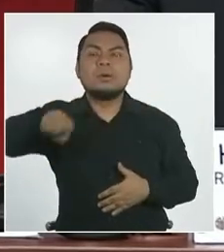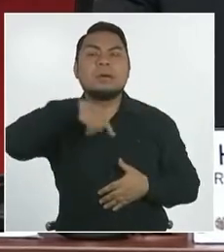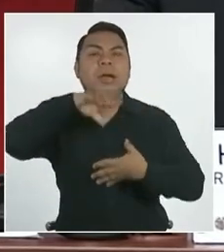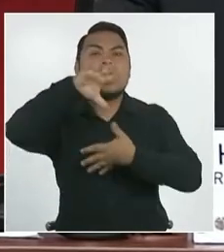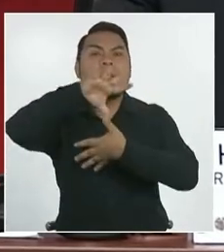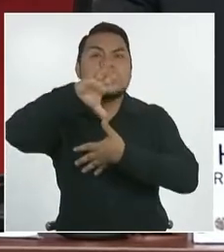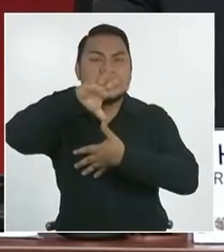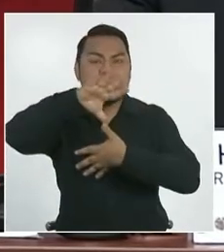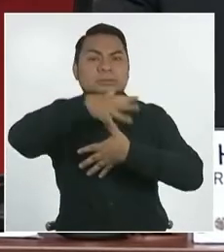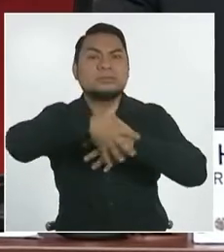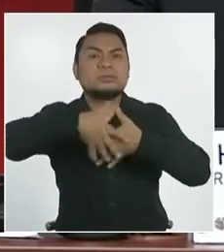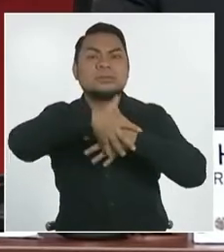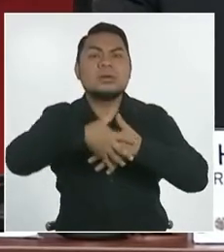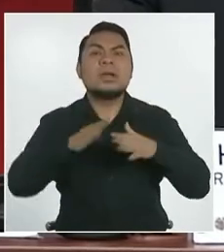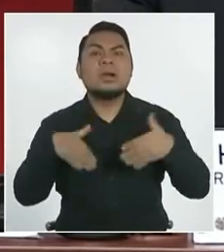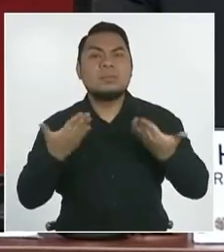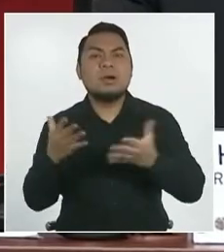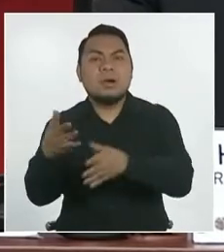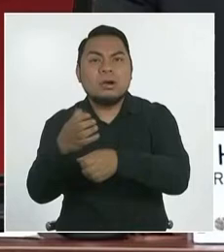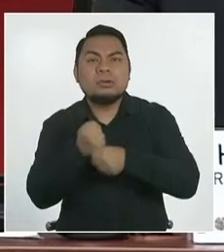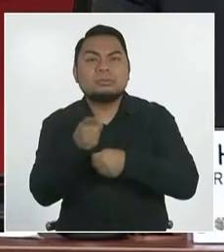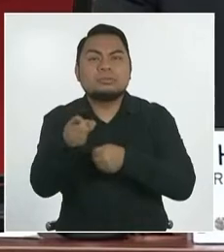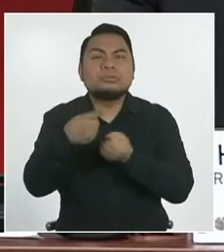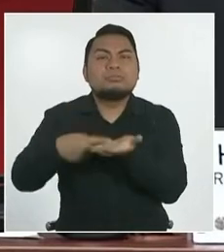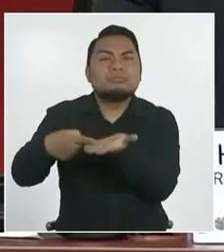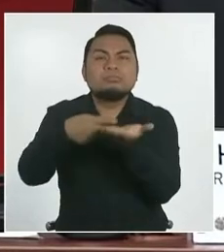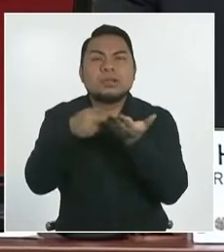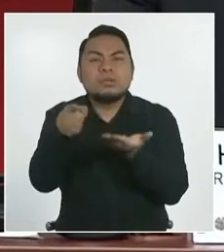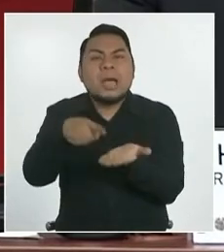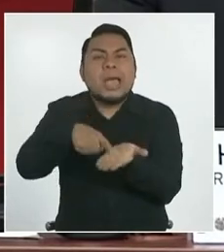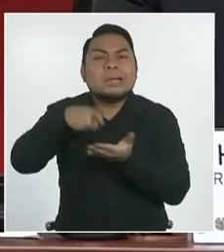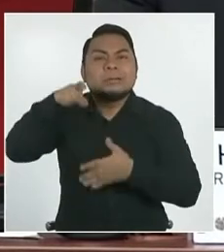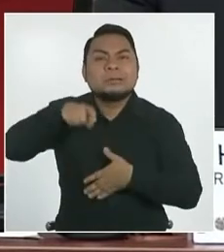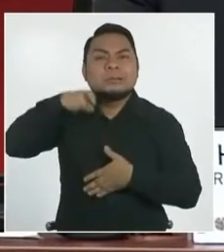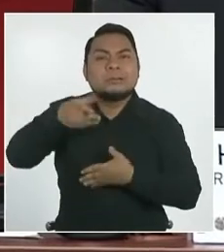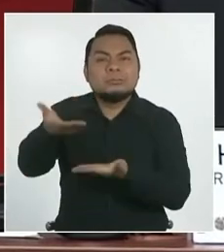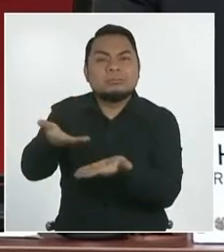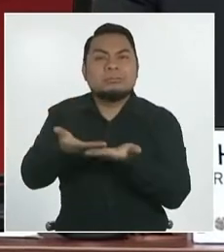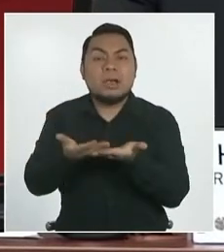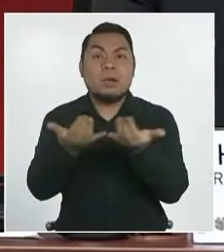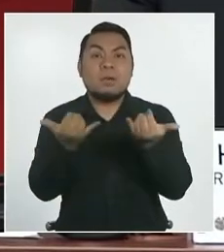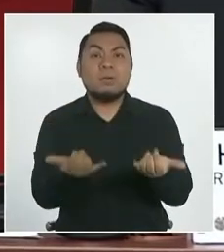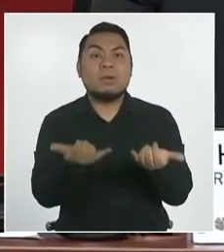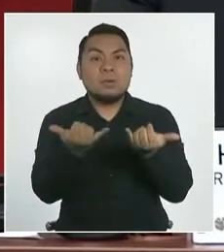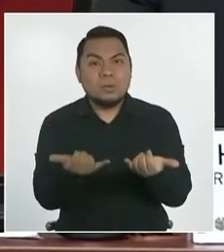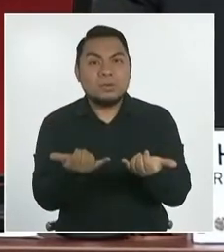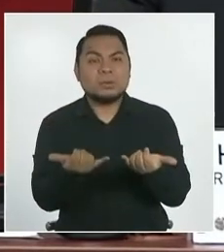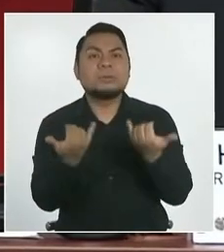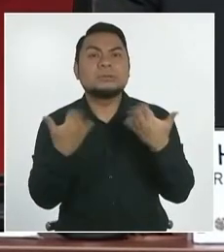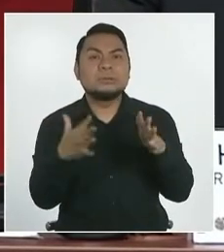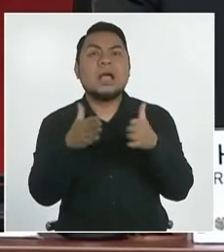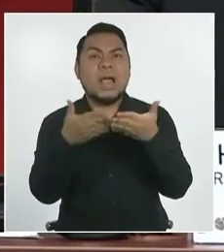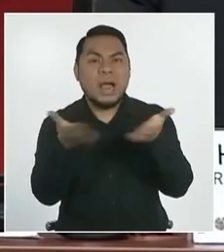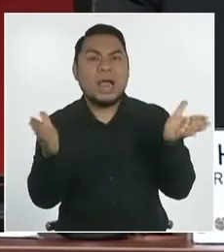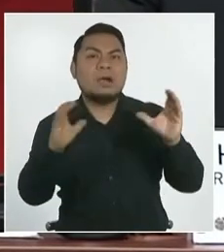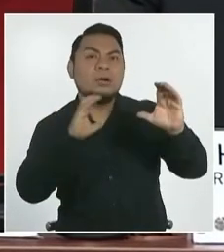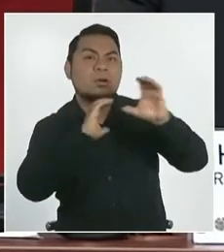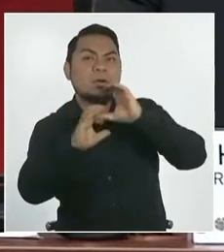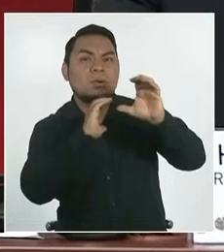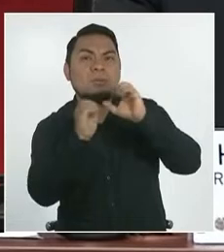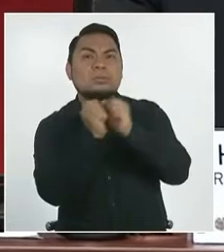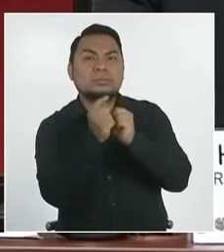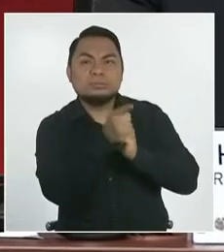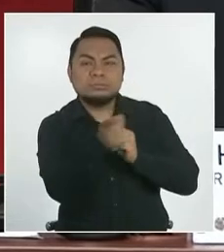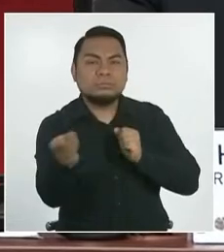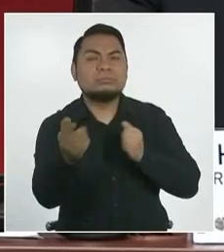Américas para recoger sus expectativas y sus demandas, hoy abrimos este diálogo con